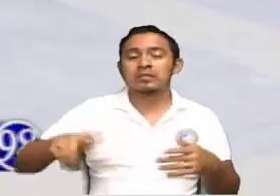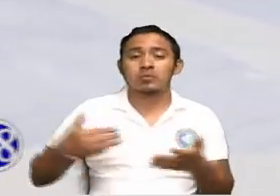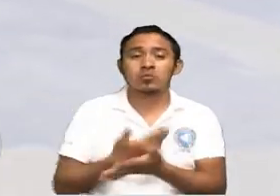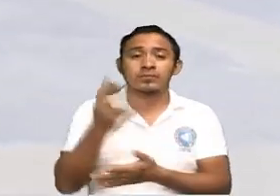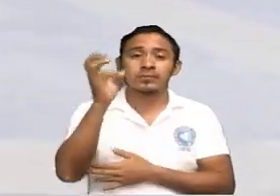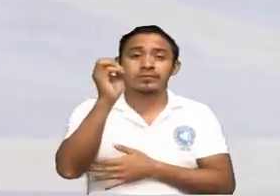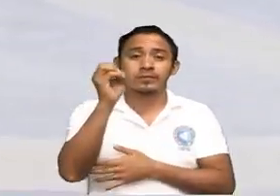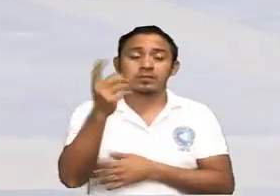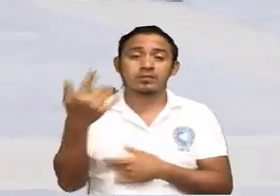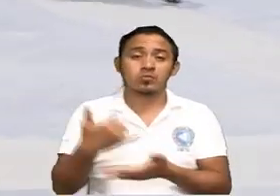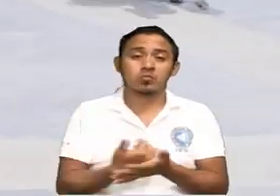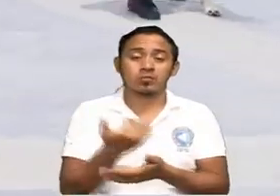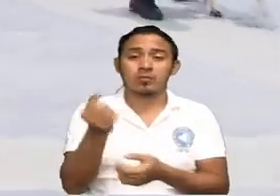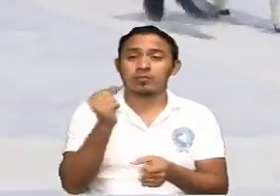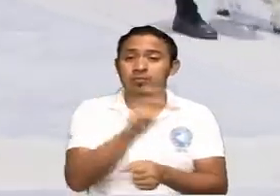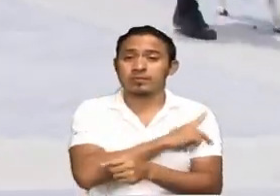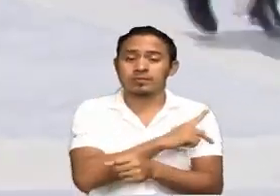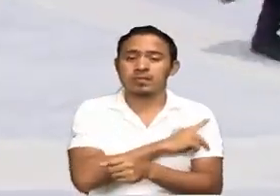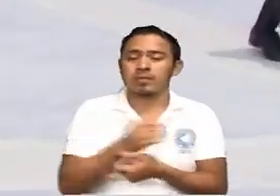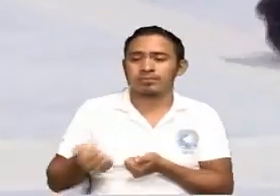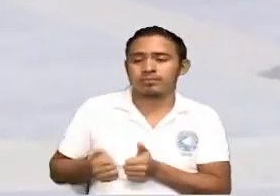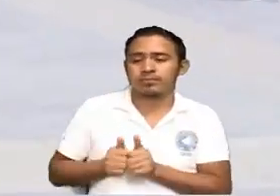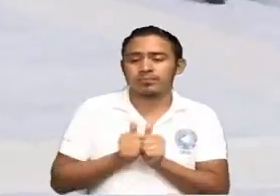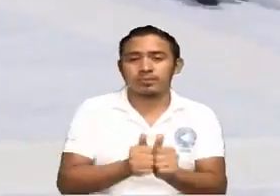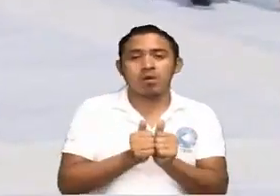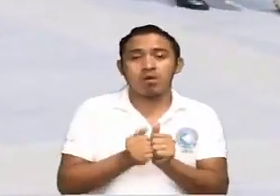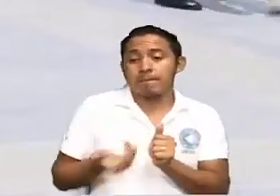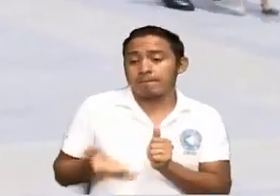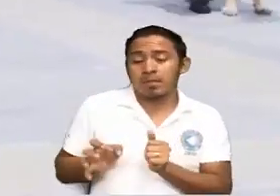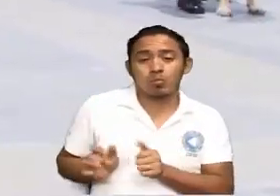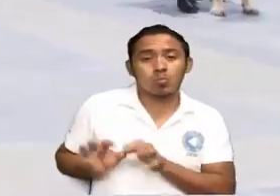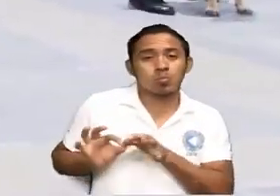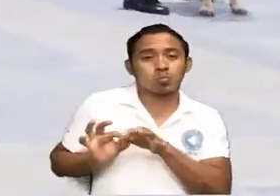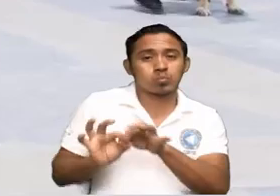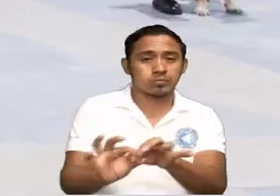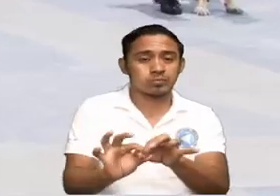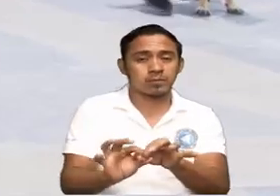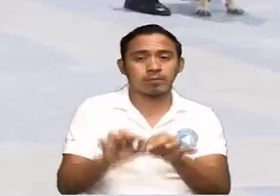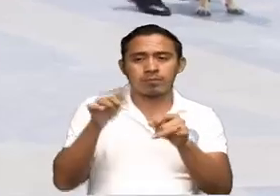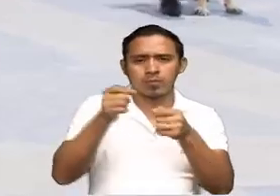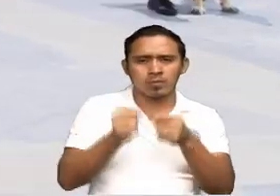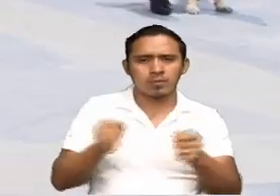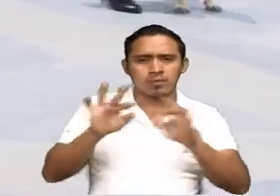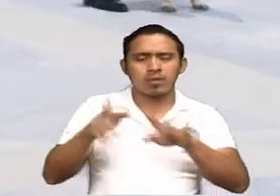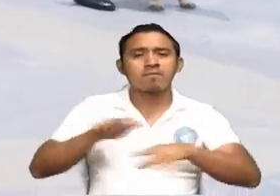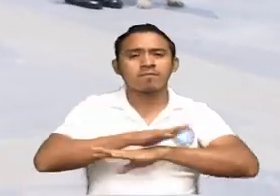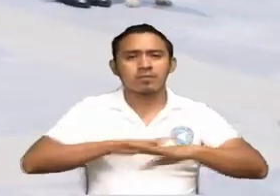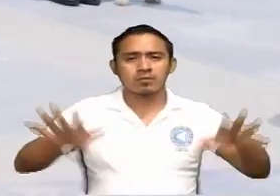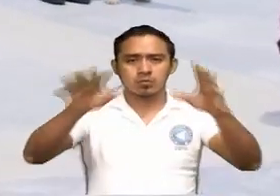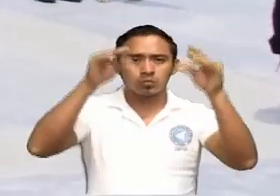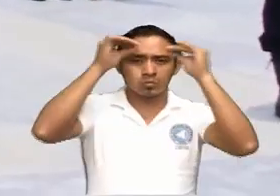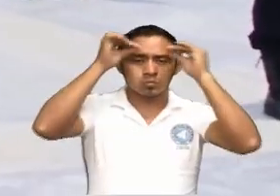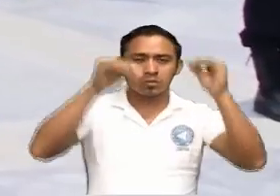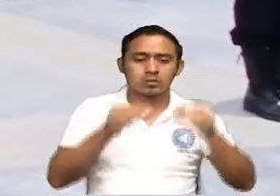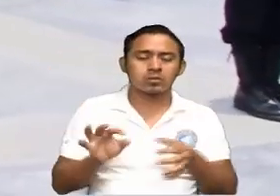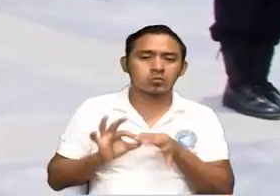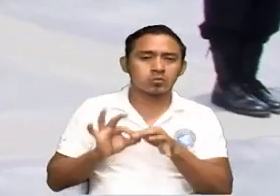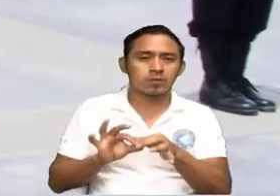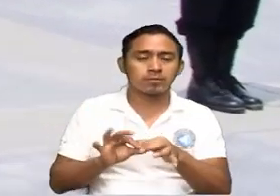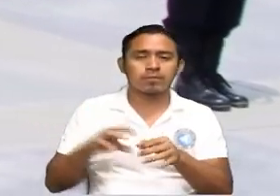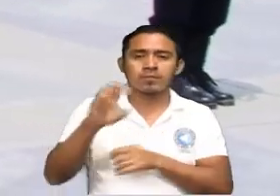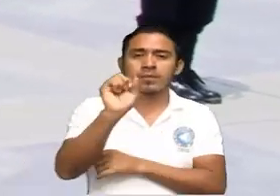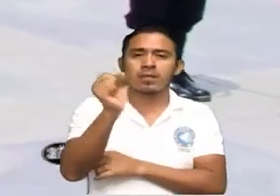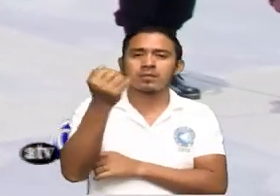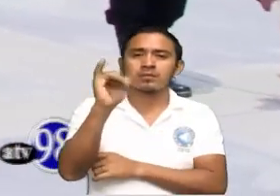oficiales, quienes operarán acompañados de estos fieles canes. Ellas y ellos han concluido el curso de formación de unidades